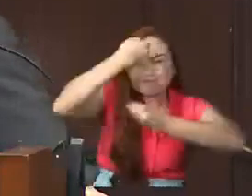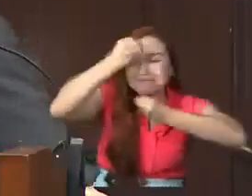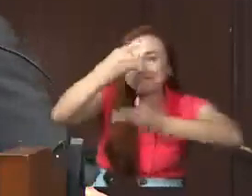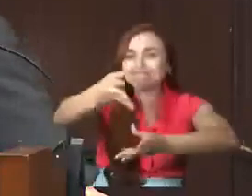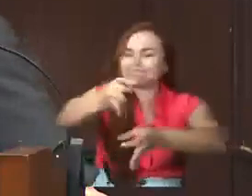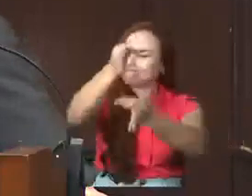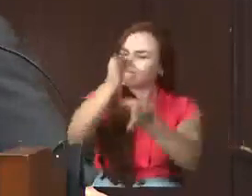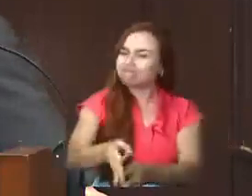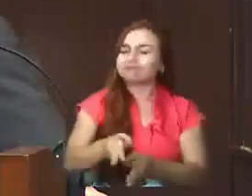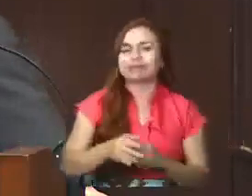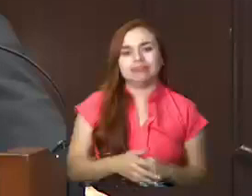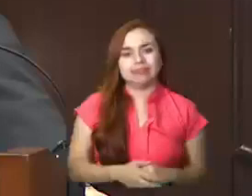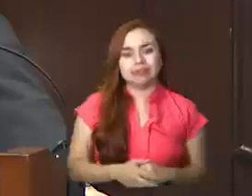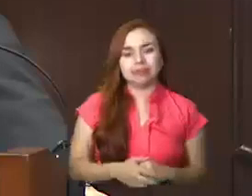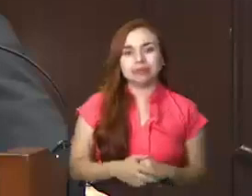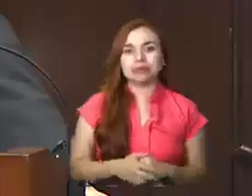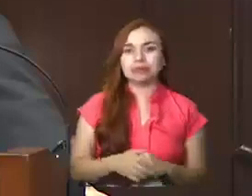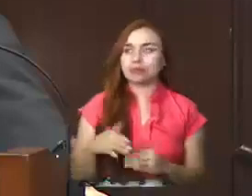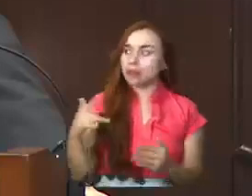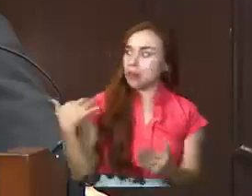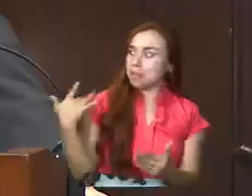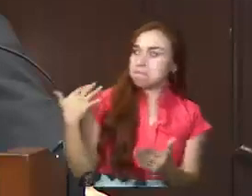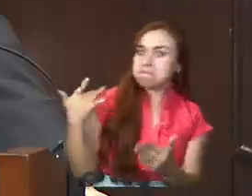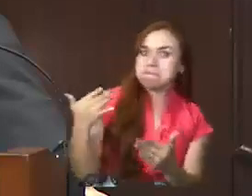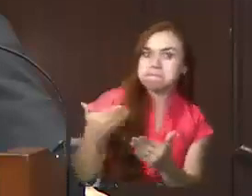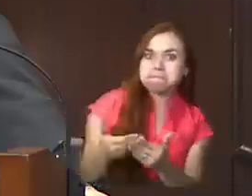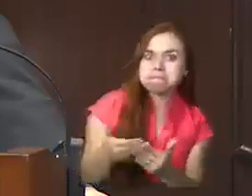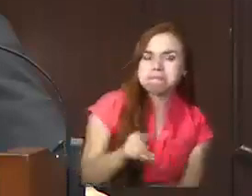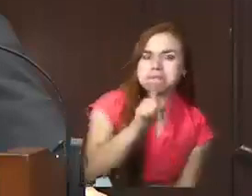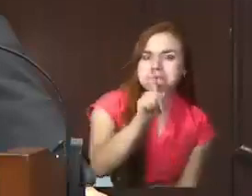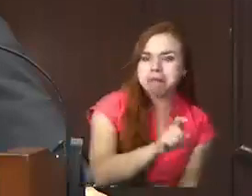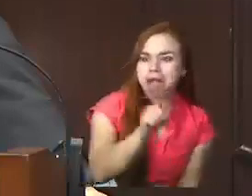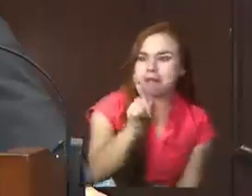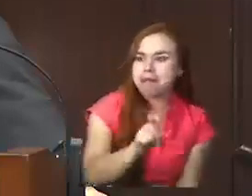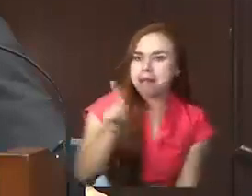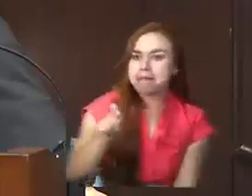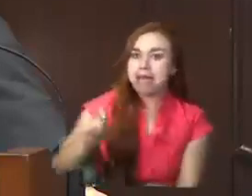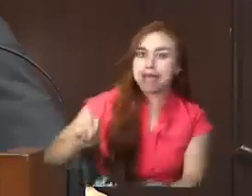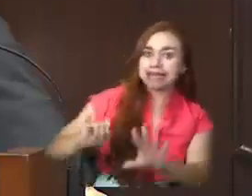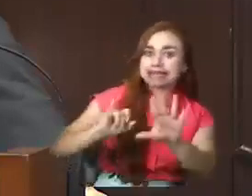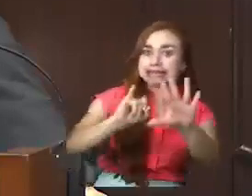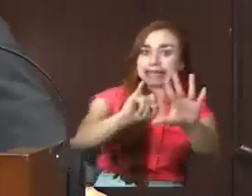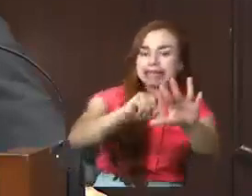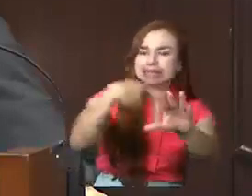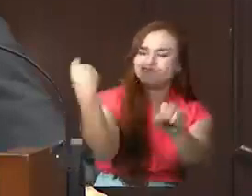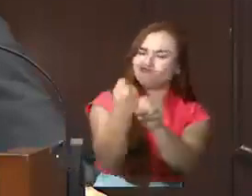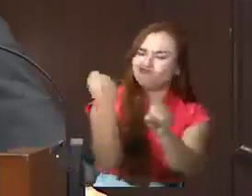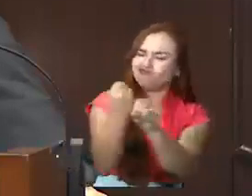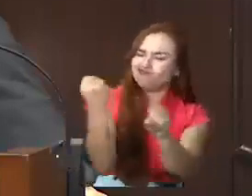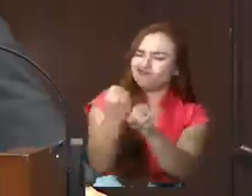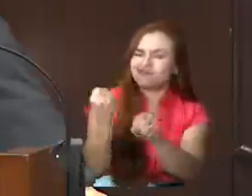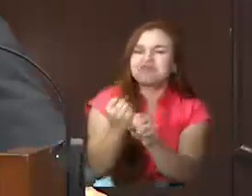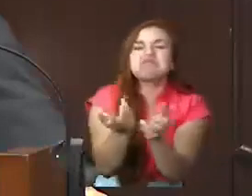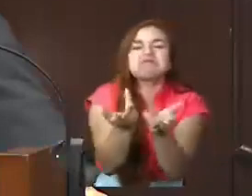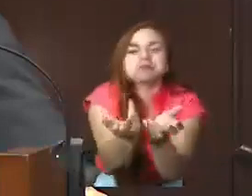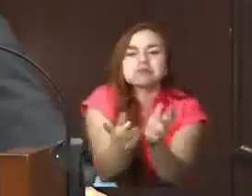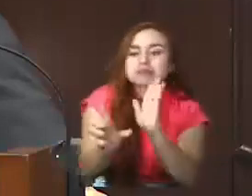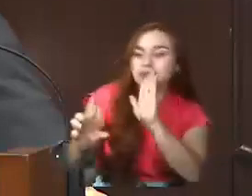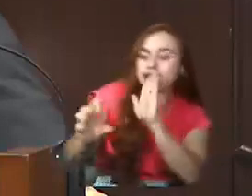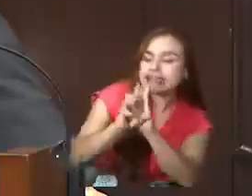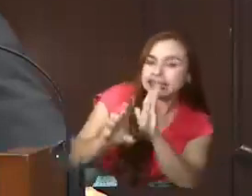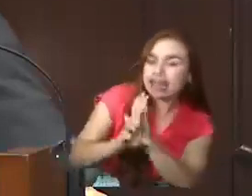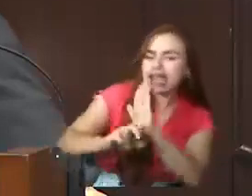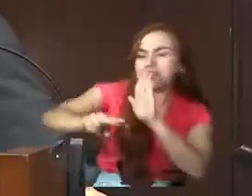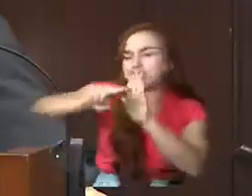fue un momento para aprobar leyes sociales, económicas y administrativas judiciales. Comparto con ustedes